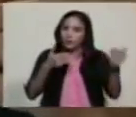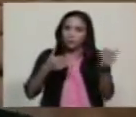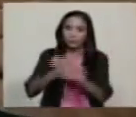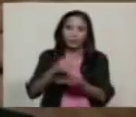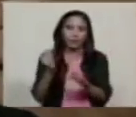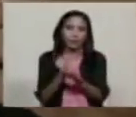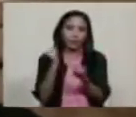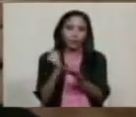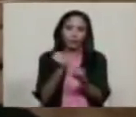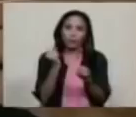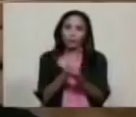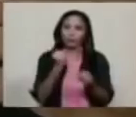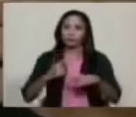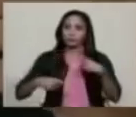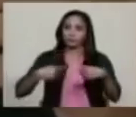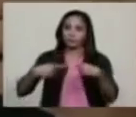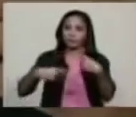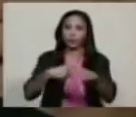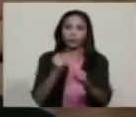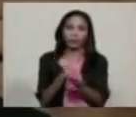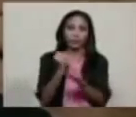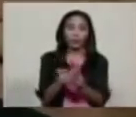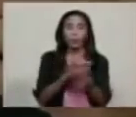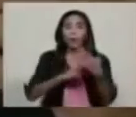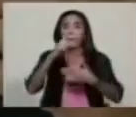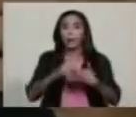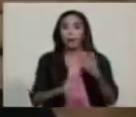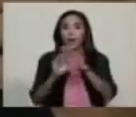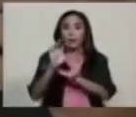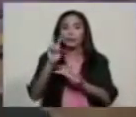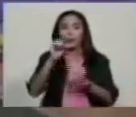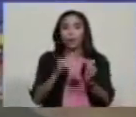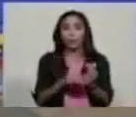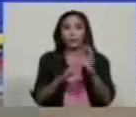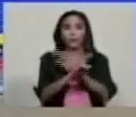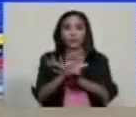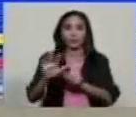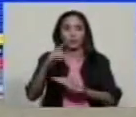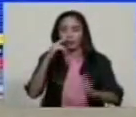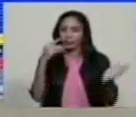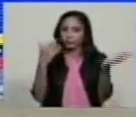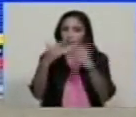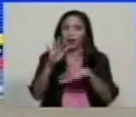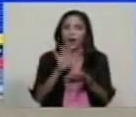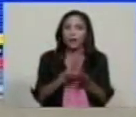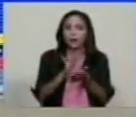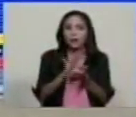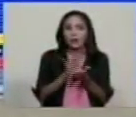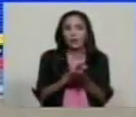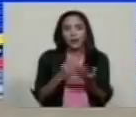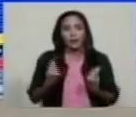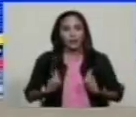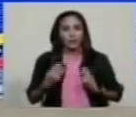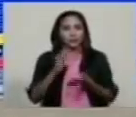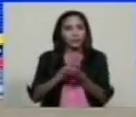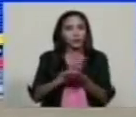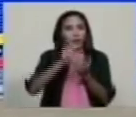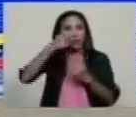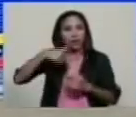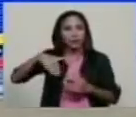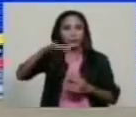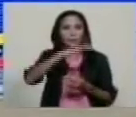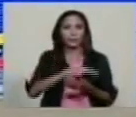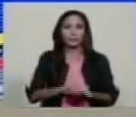descanso trabajaremos por el Plan de la Patria 2025 y la felicidad, el bienestar y el buen vivir de toda